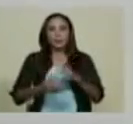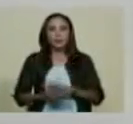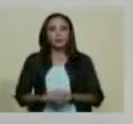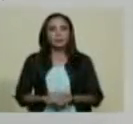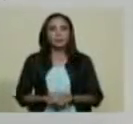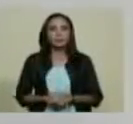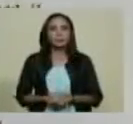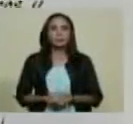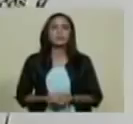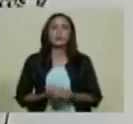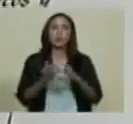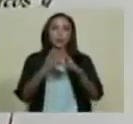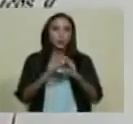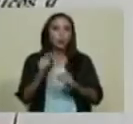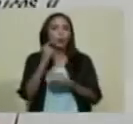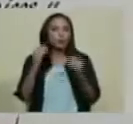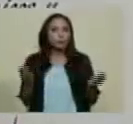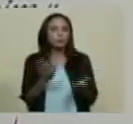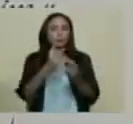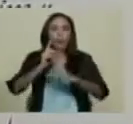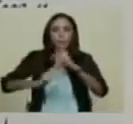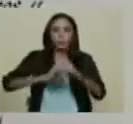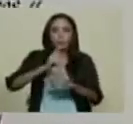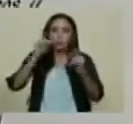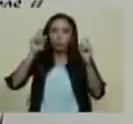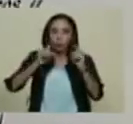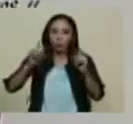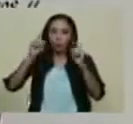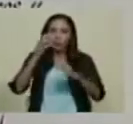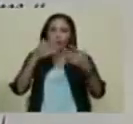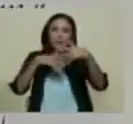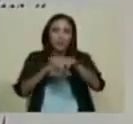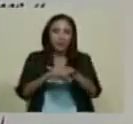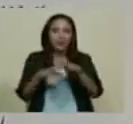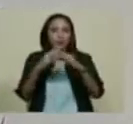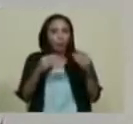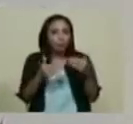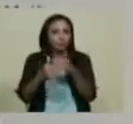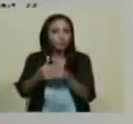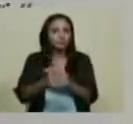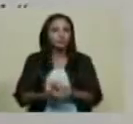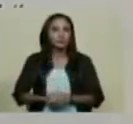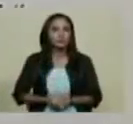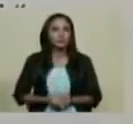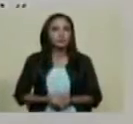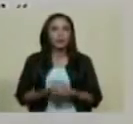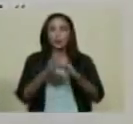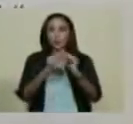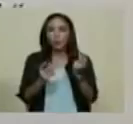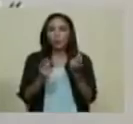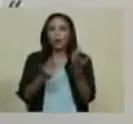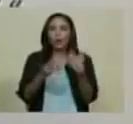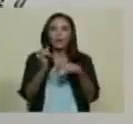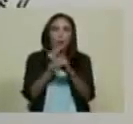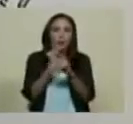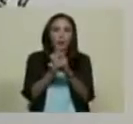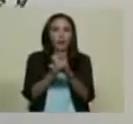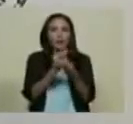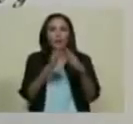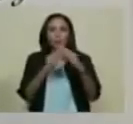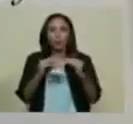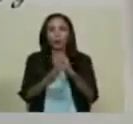técnicos medios, que garanticen procesos formativos integrales y continuos en materia de equipos electrónicos,